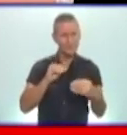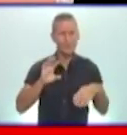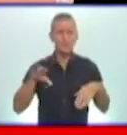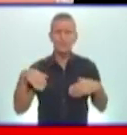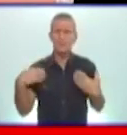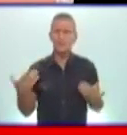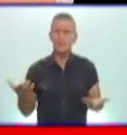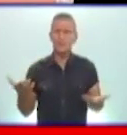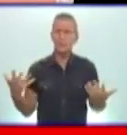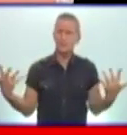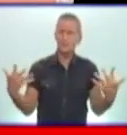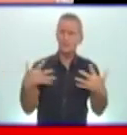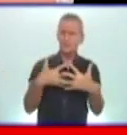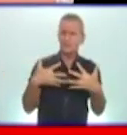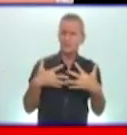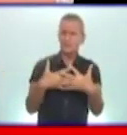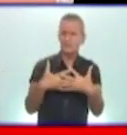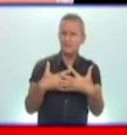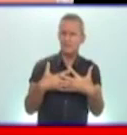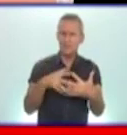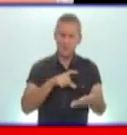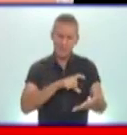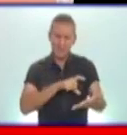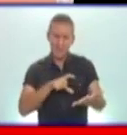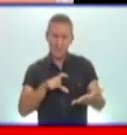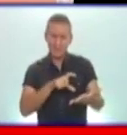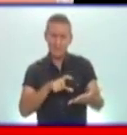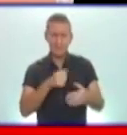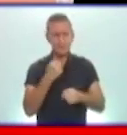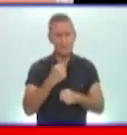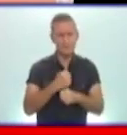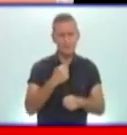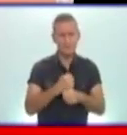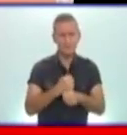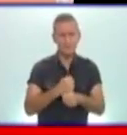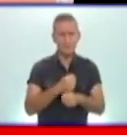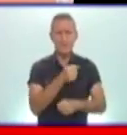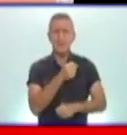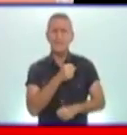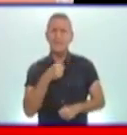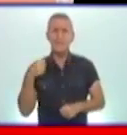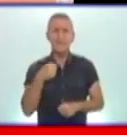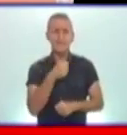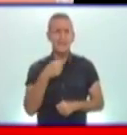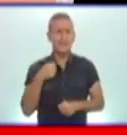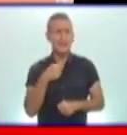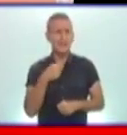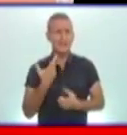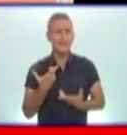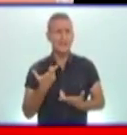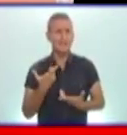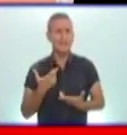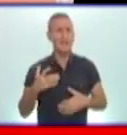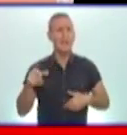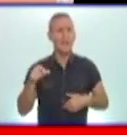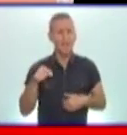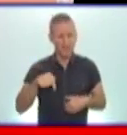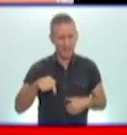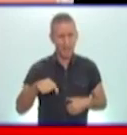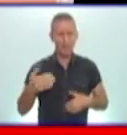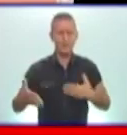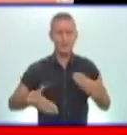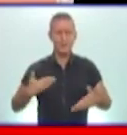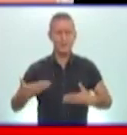la relación que existe entre el texto que estamos trabajando y la canción. Les propongo disfrutar del video